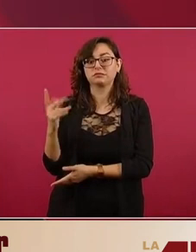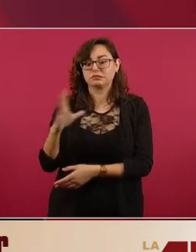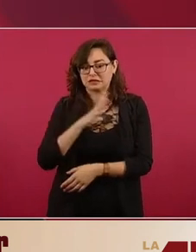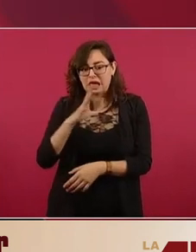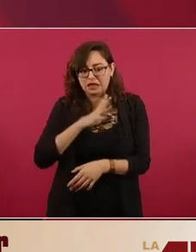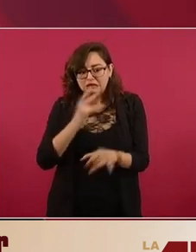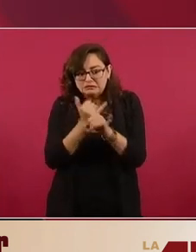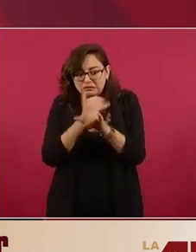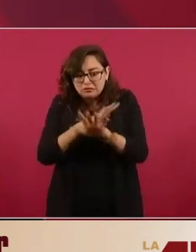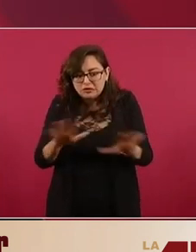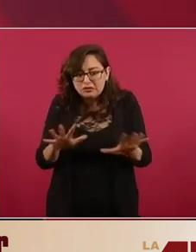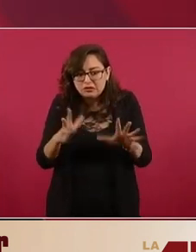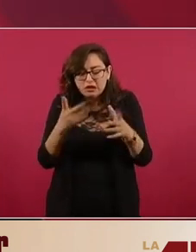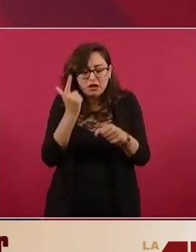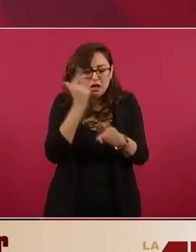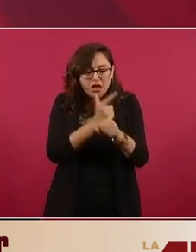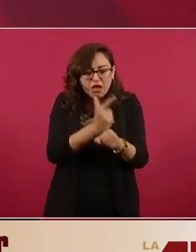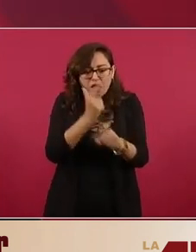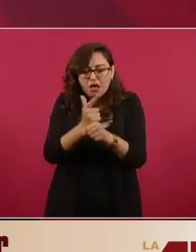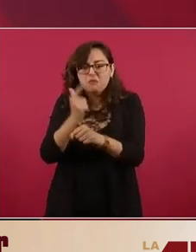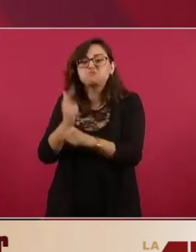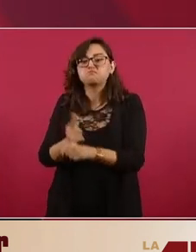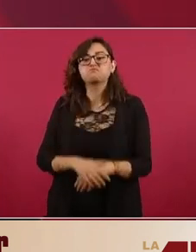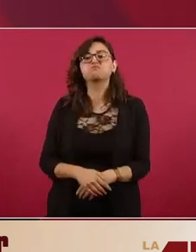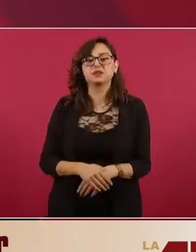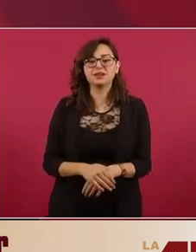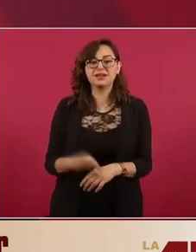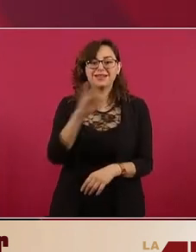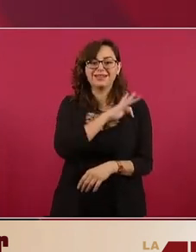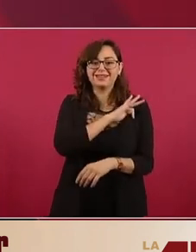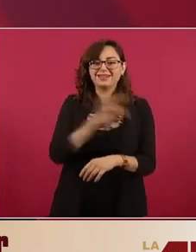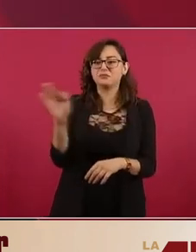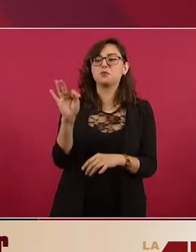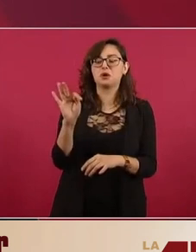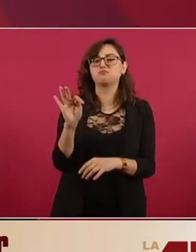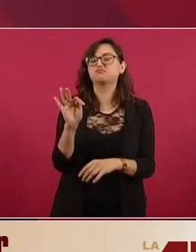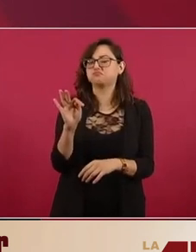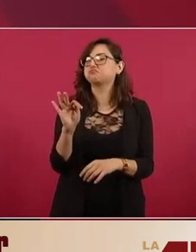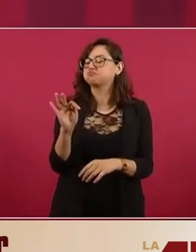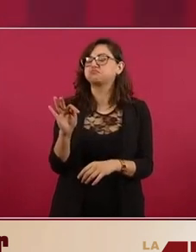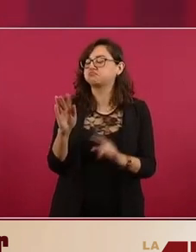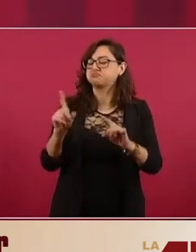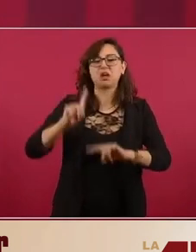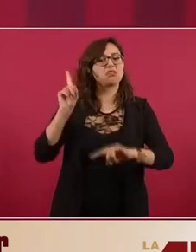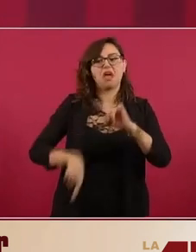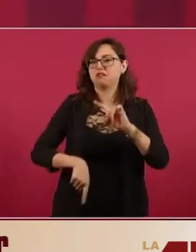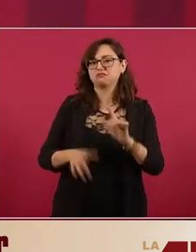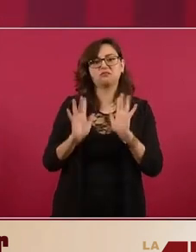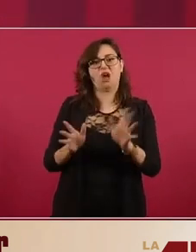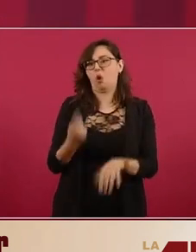mucha posibilidad, sí, de quitarlo, pero lo vamos a exponer,